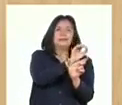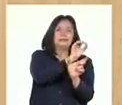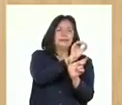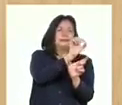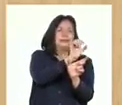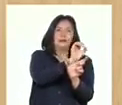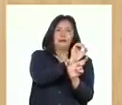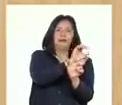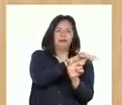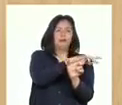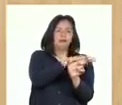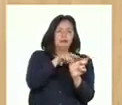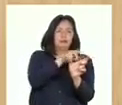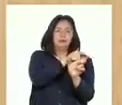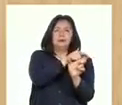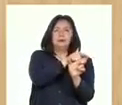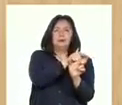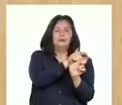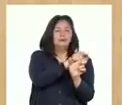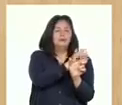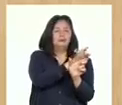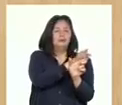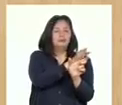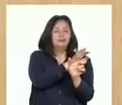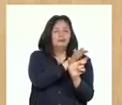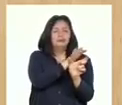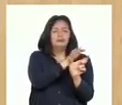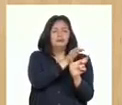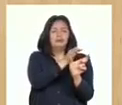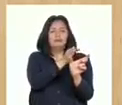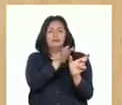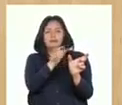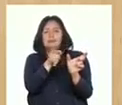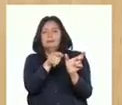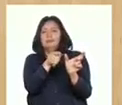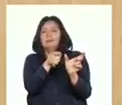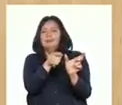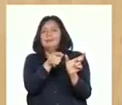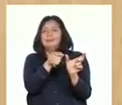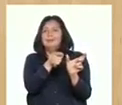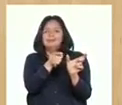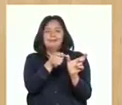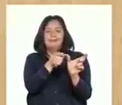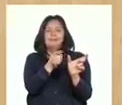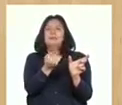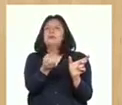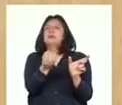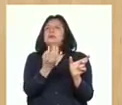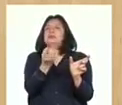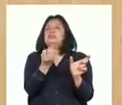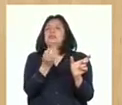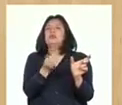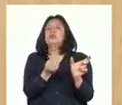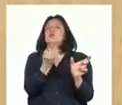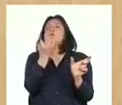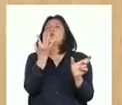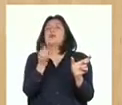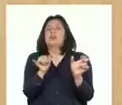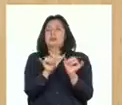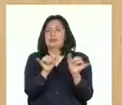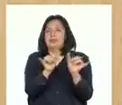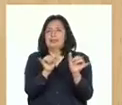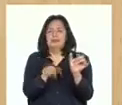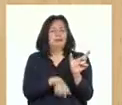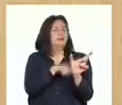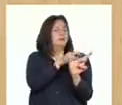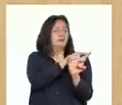de nuestra regla. El número que coincida con el otro extremo del objeto nos indicará la medida en